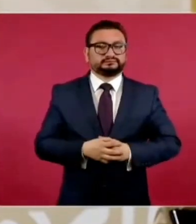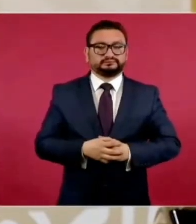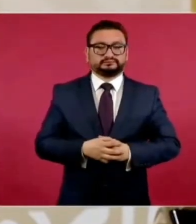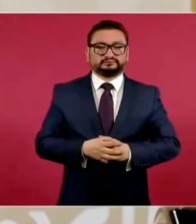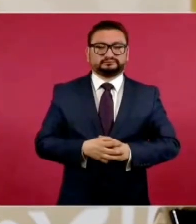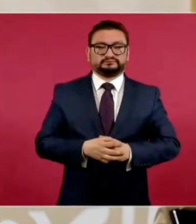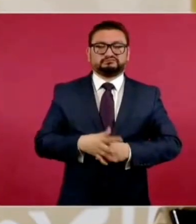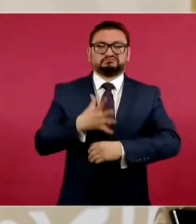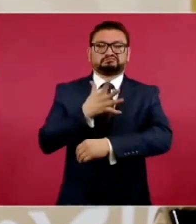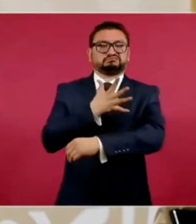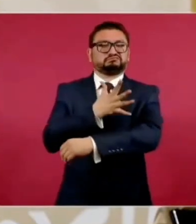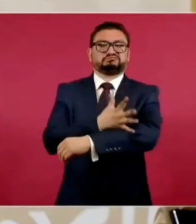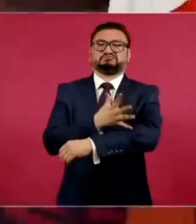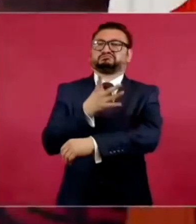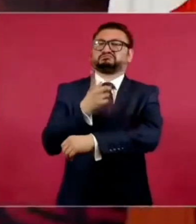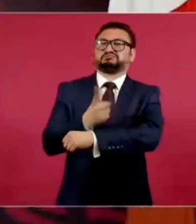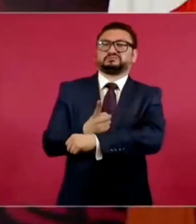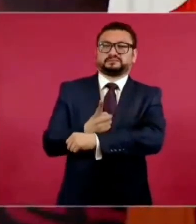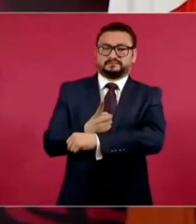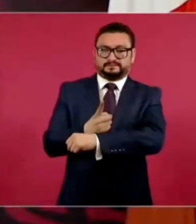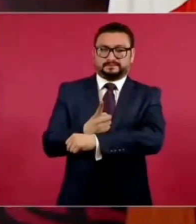ser honesto